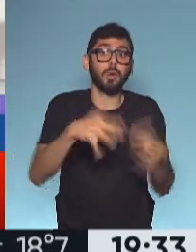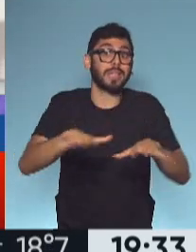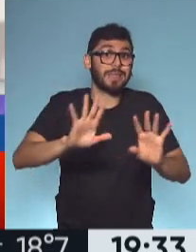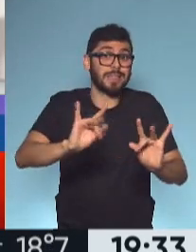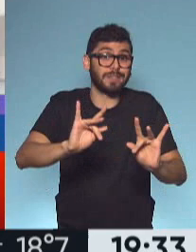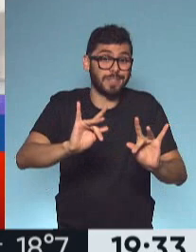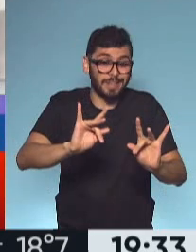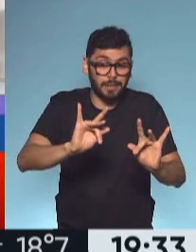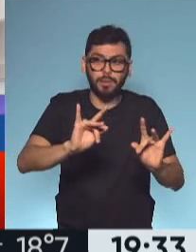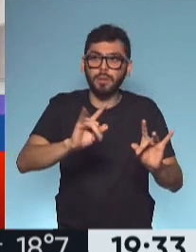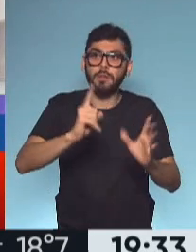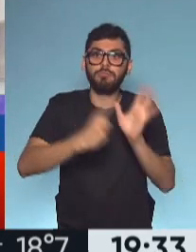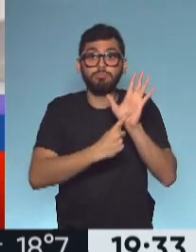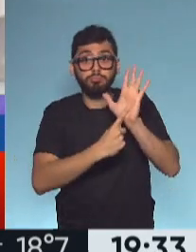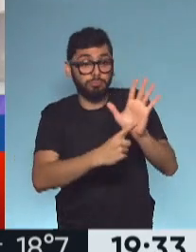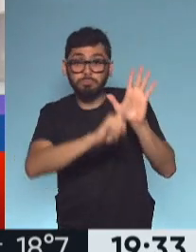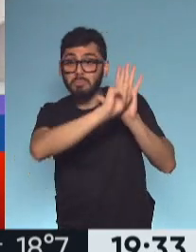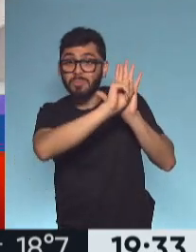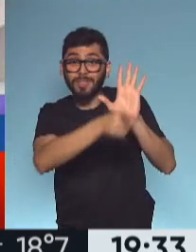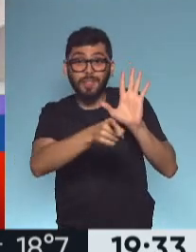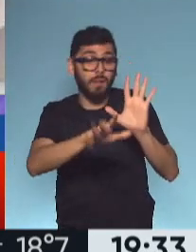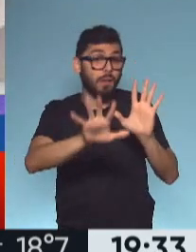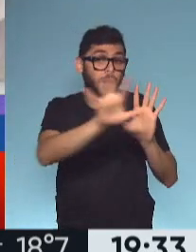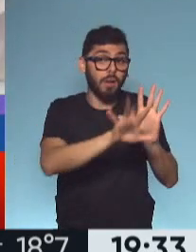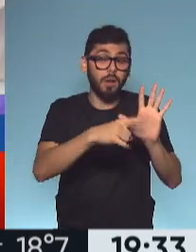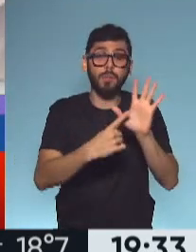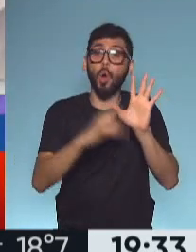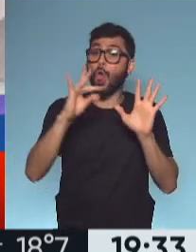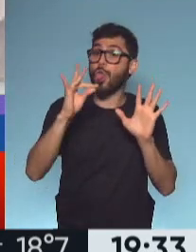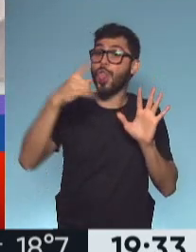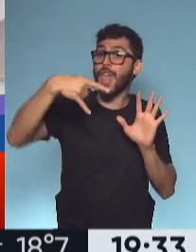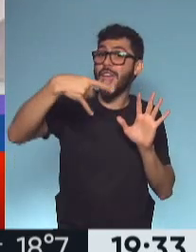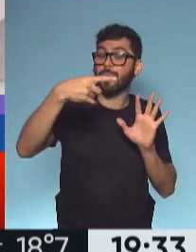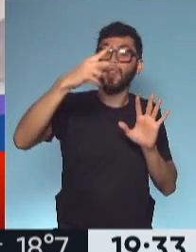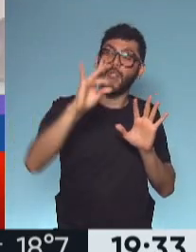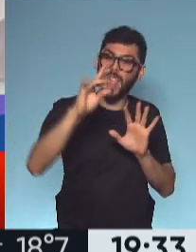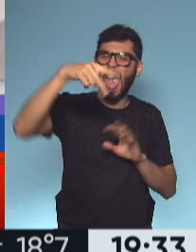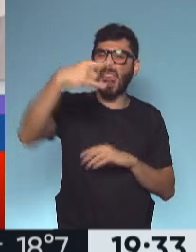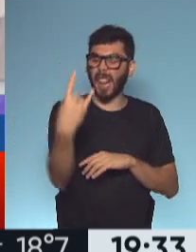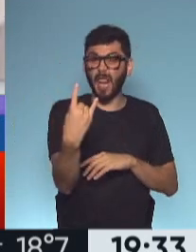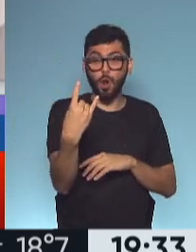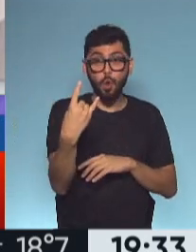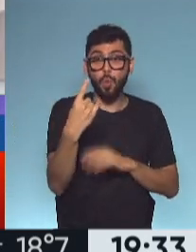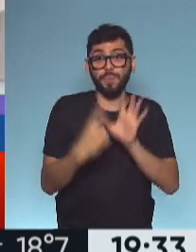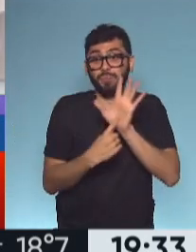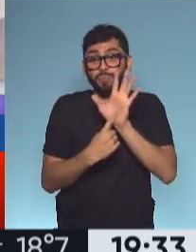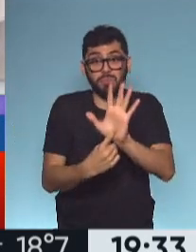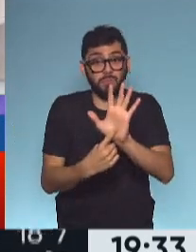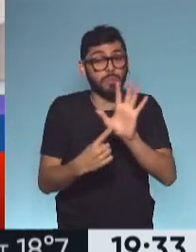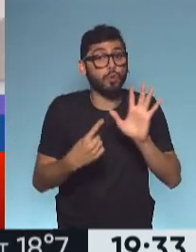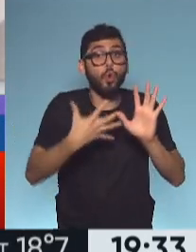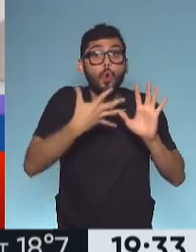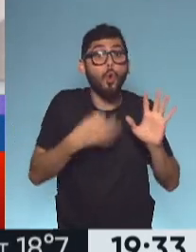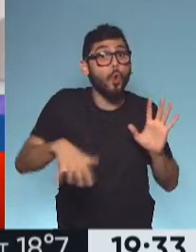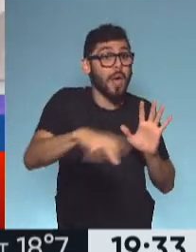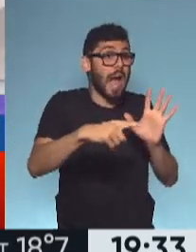transitamos. Y estos días, ¿no?, de aplicación del DNU, que lamentablemente tiene una aplicación parcial en el territorio